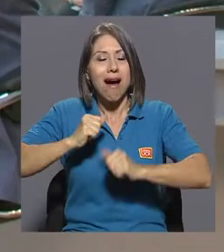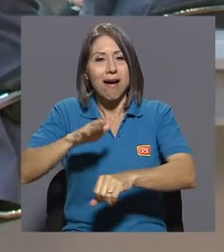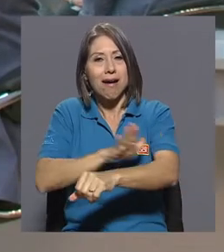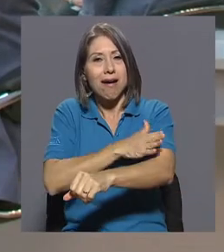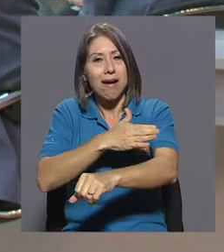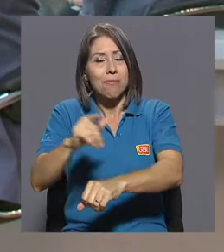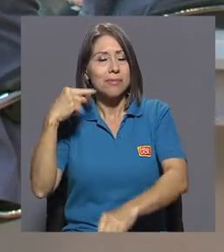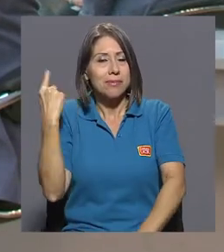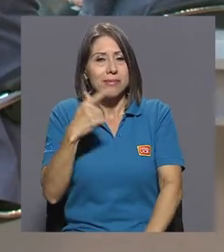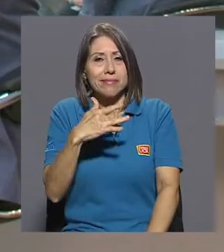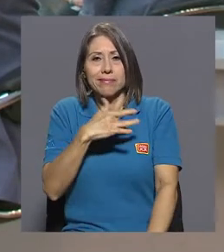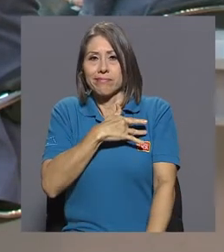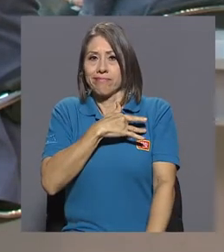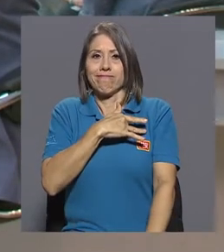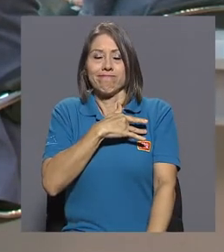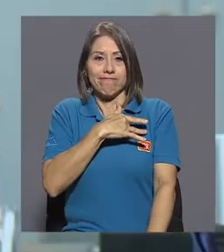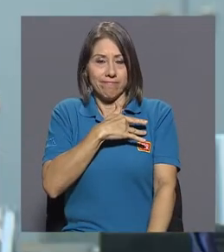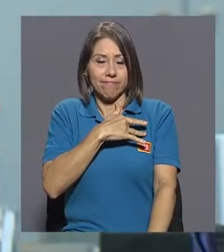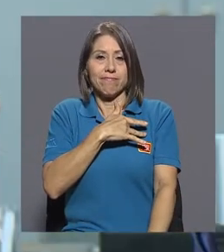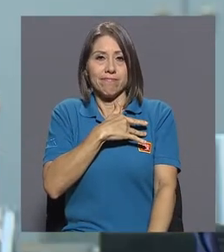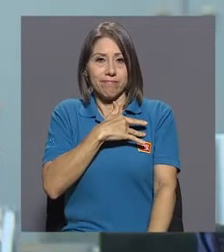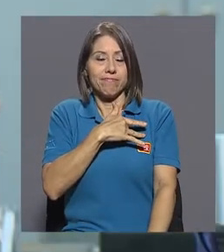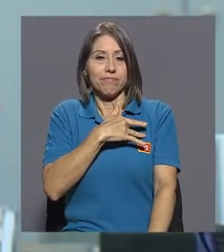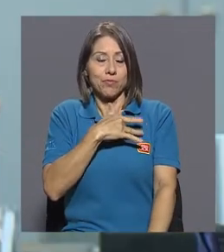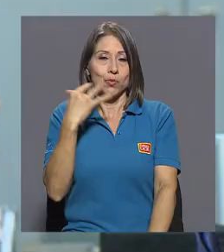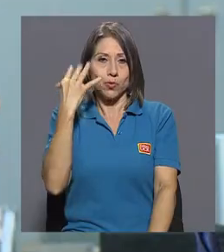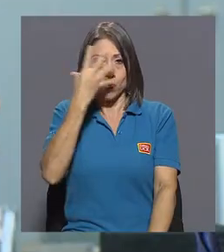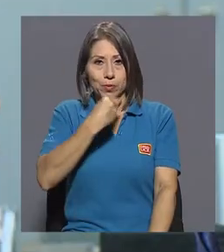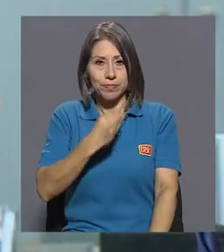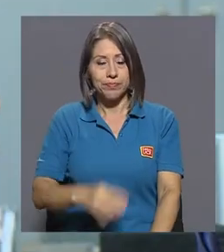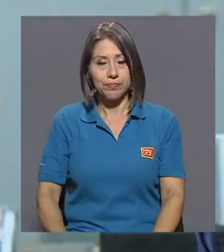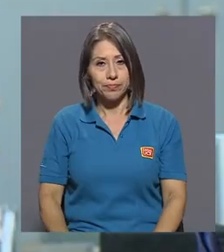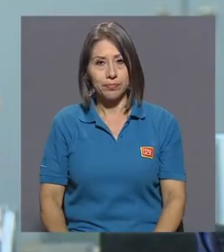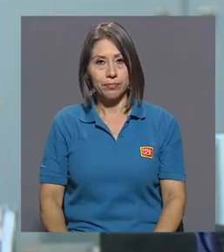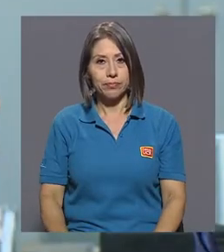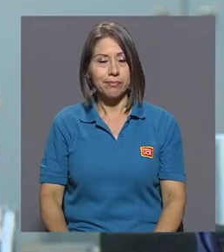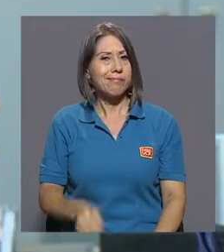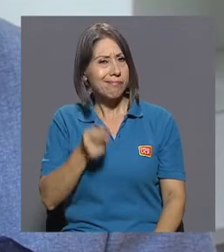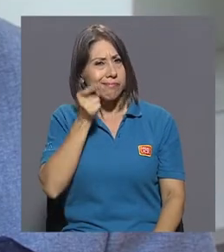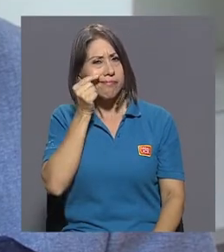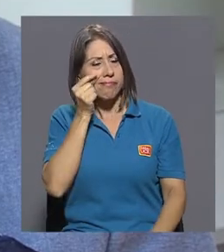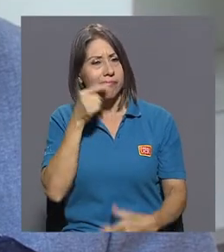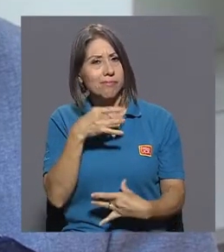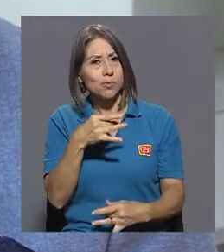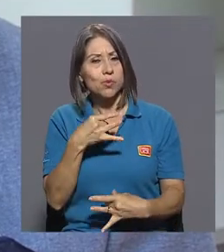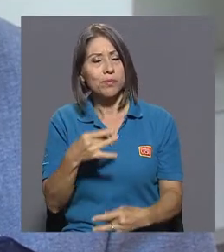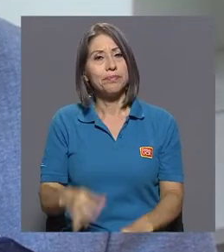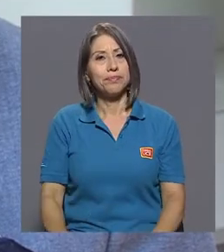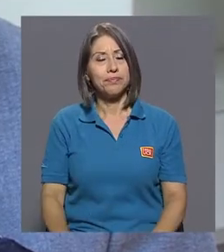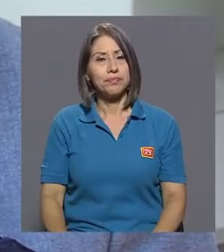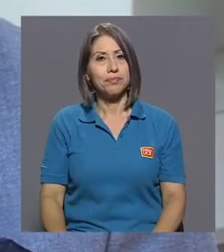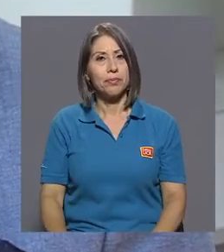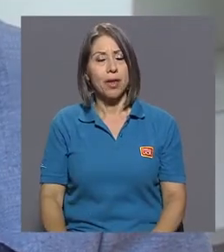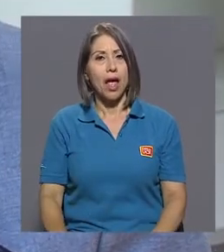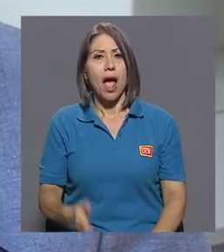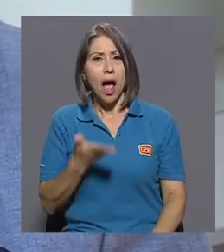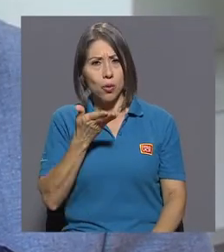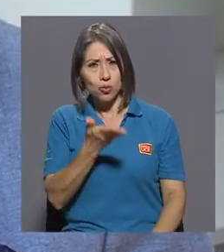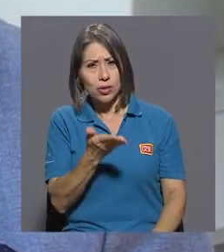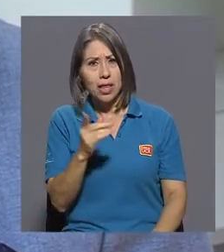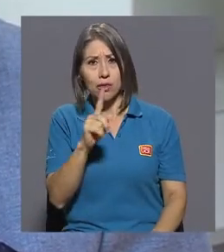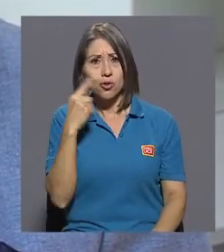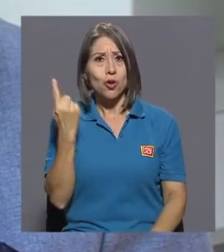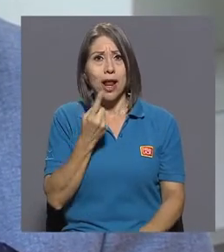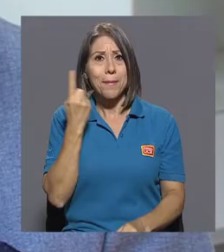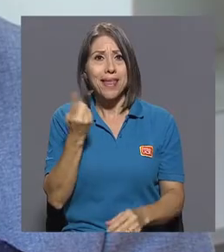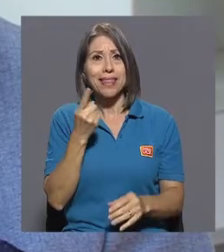apasionado. Entonces, sí, fue muy bonito. Vea qué curioso. A usted no solamente le persiguen las